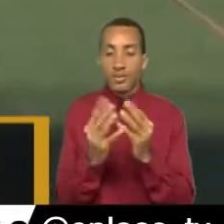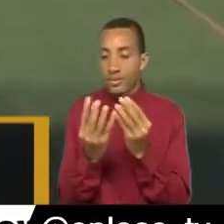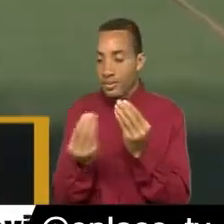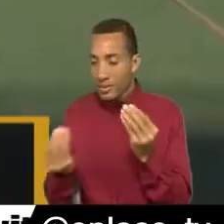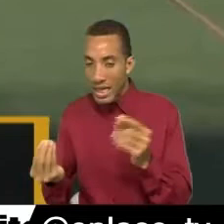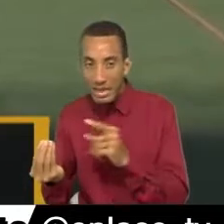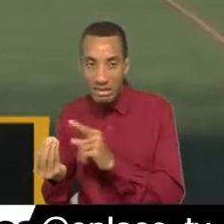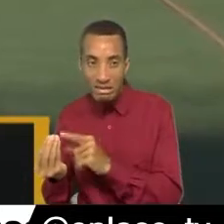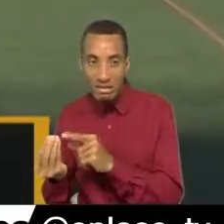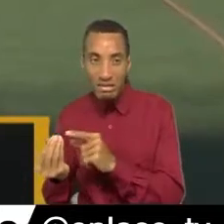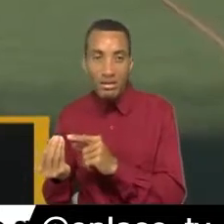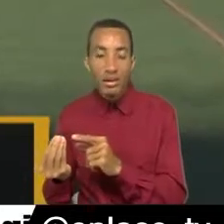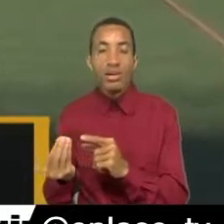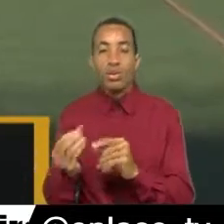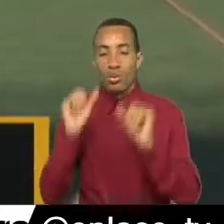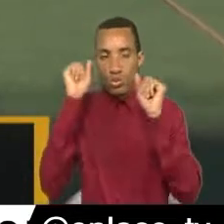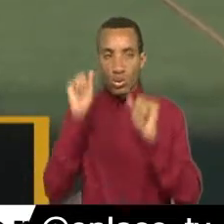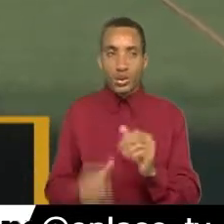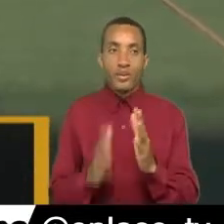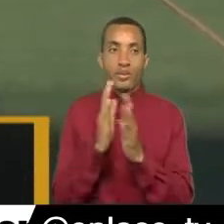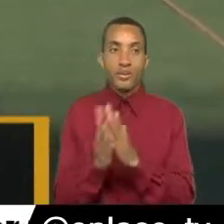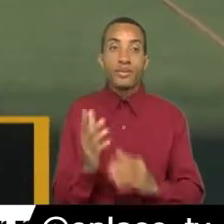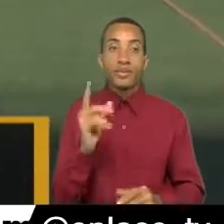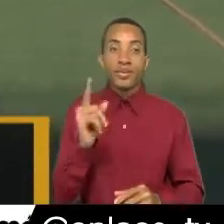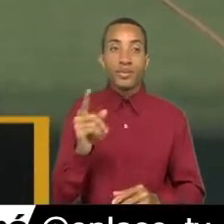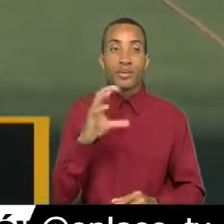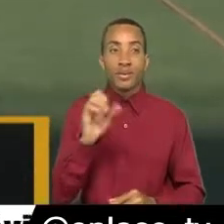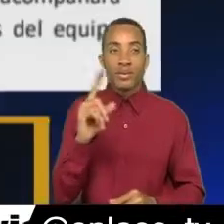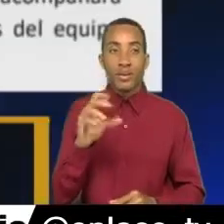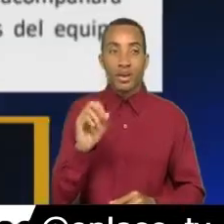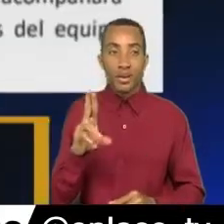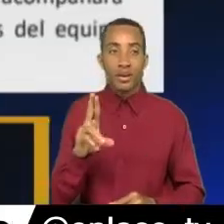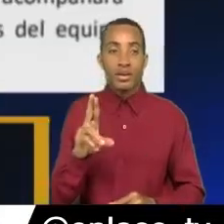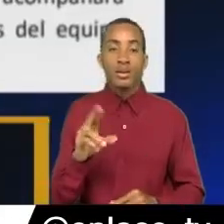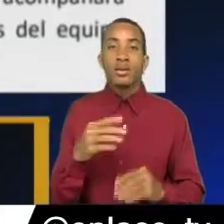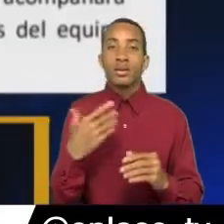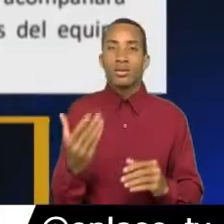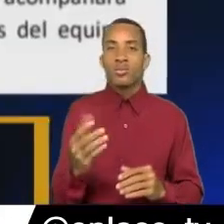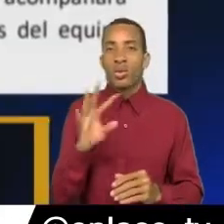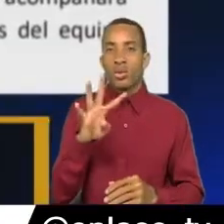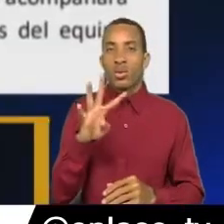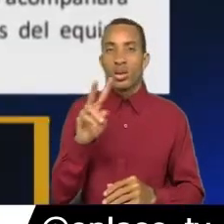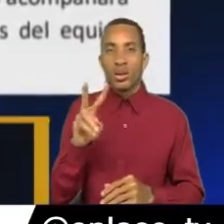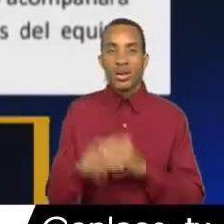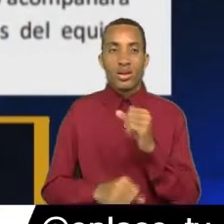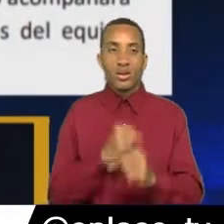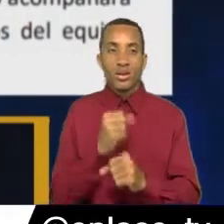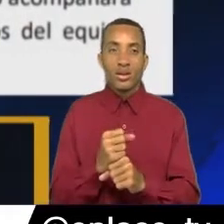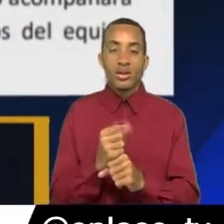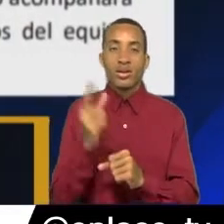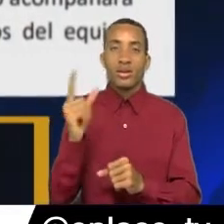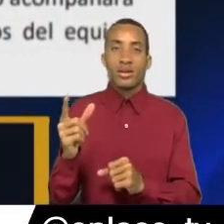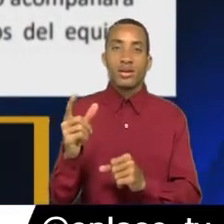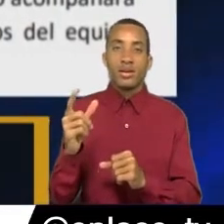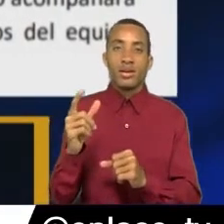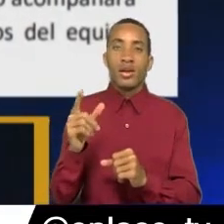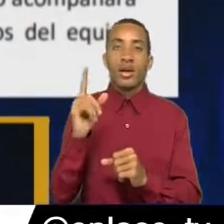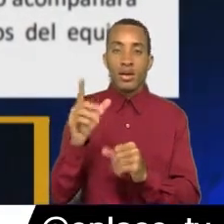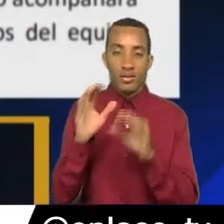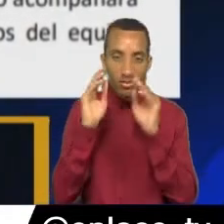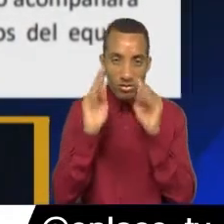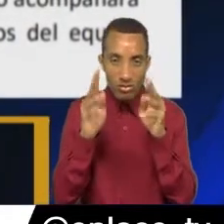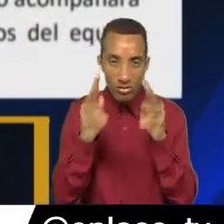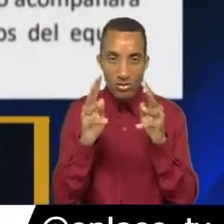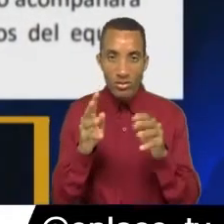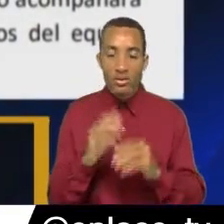menores. César Torres es un caleño de 42 años, quien ha sido entrenador de Universitario de Popayán, Centauros y del Deportes Quindío.